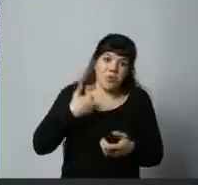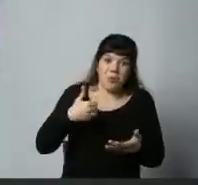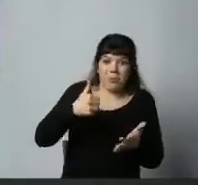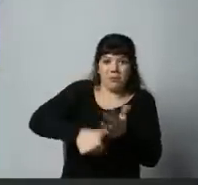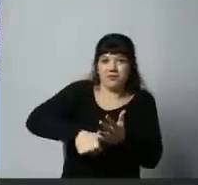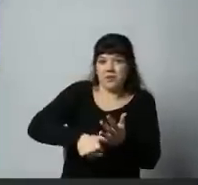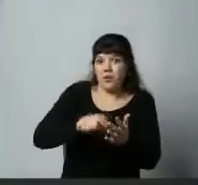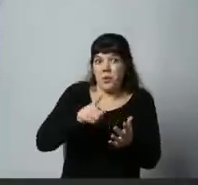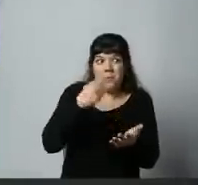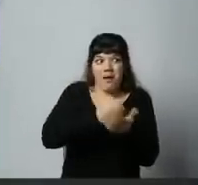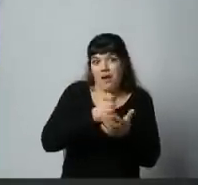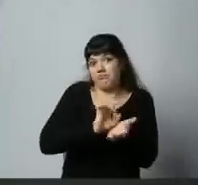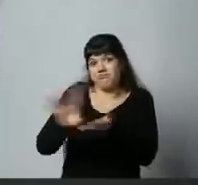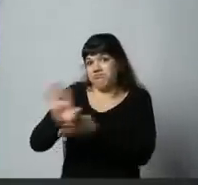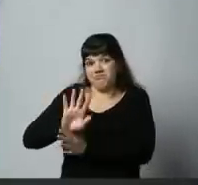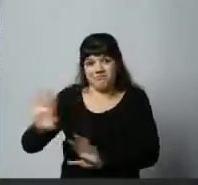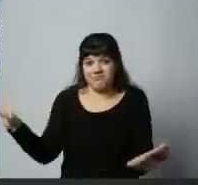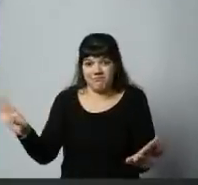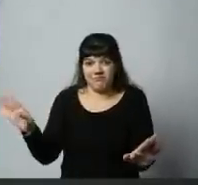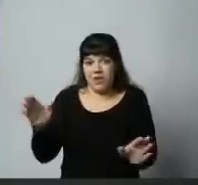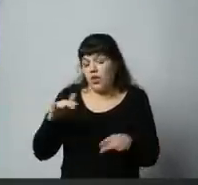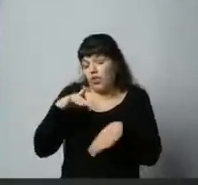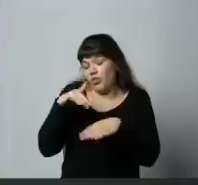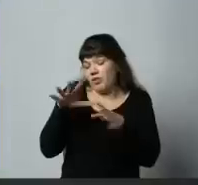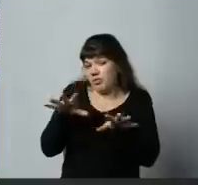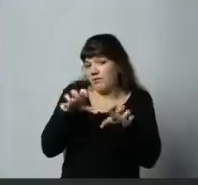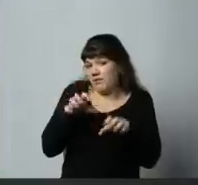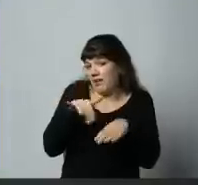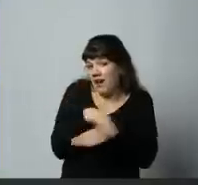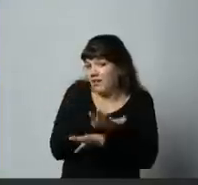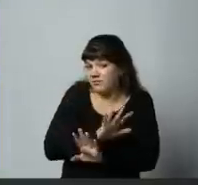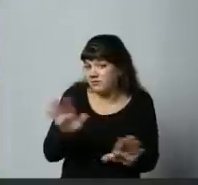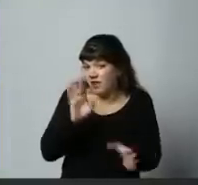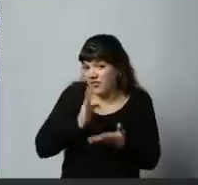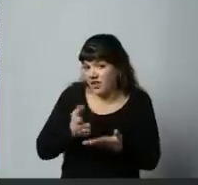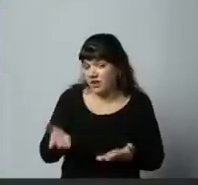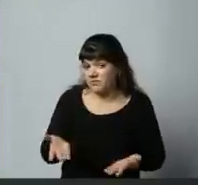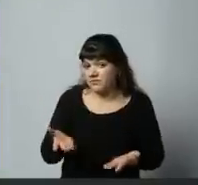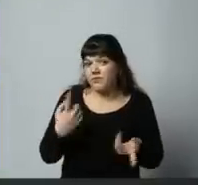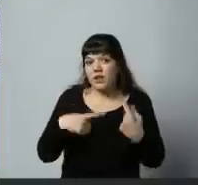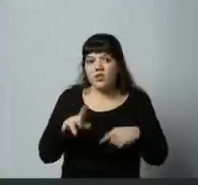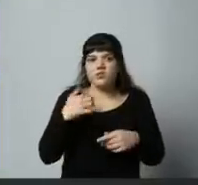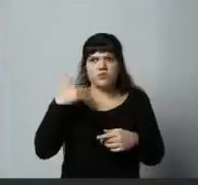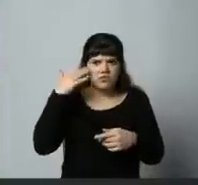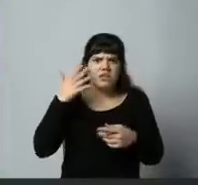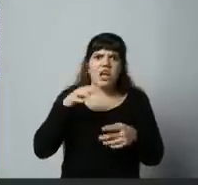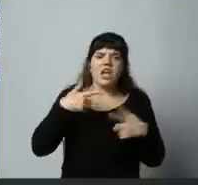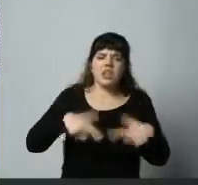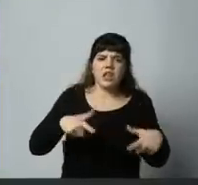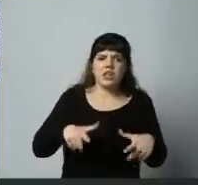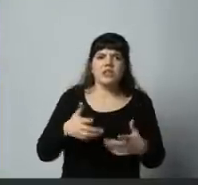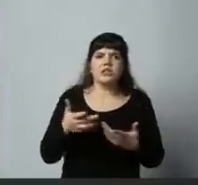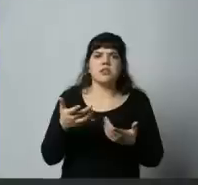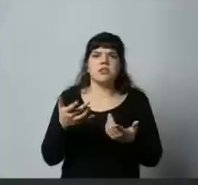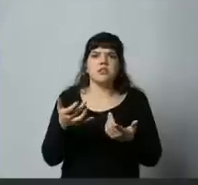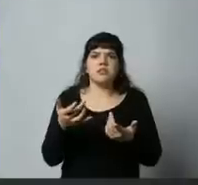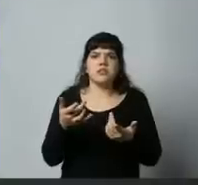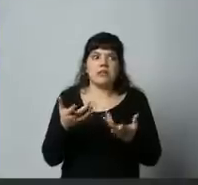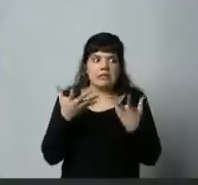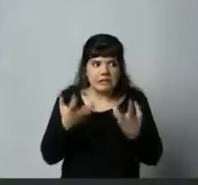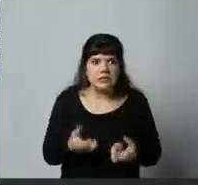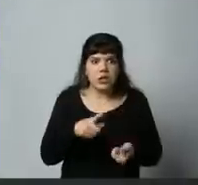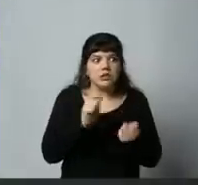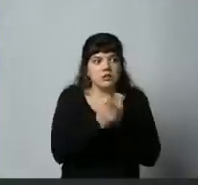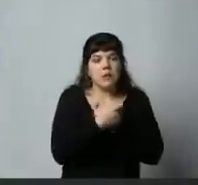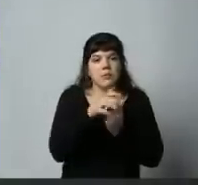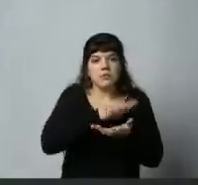pagá te echan no terminas durmiendo en la calle básicamente este y entonces yo sé que la intendencia intentó paliar